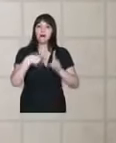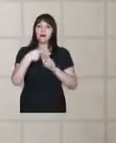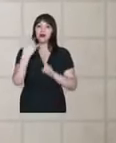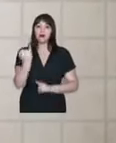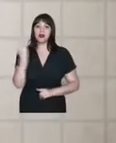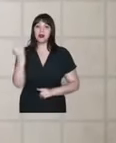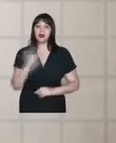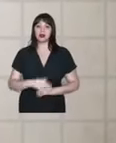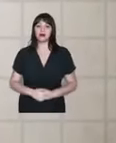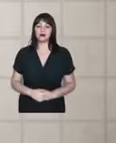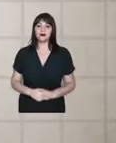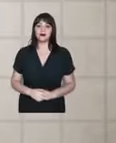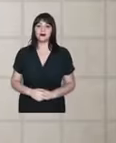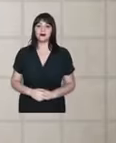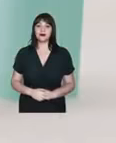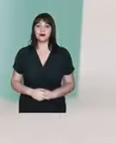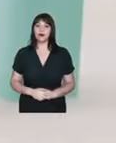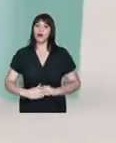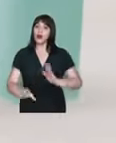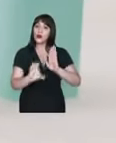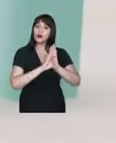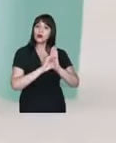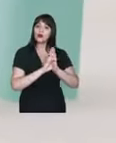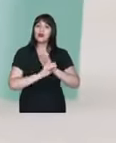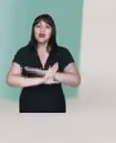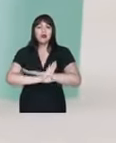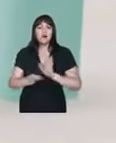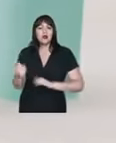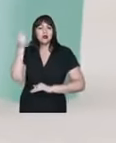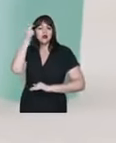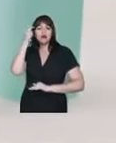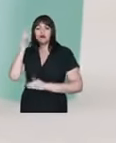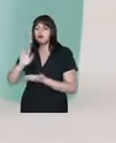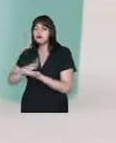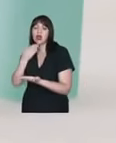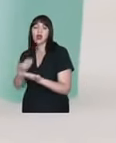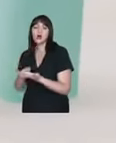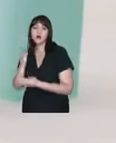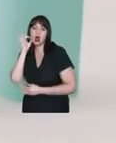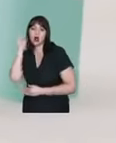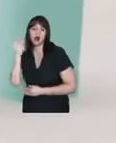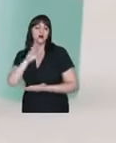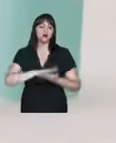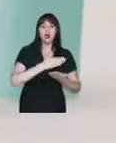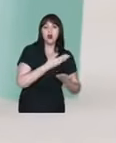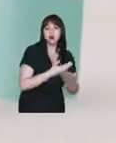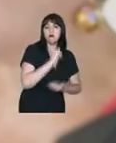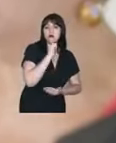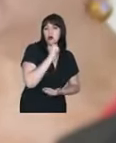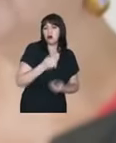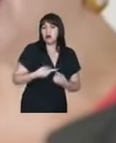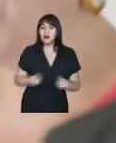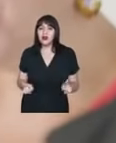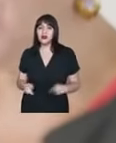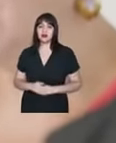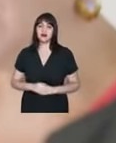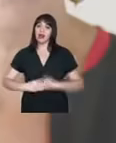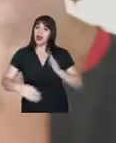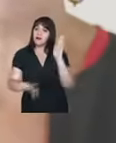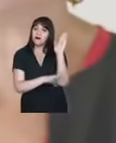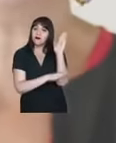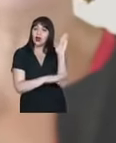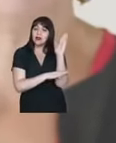Revolución Democrática más independientes. Una constitución que termine con esta lógica de una salud para ricos y otra para